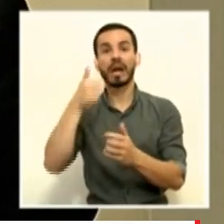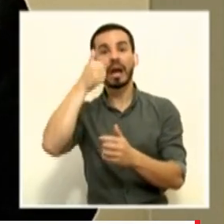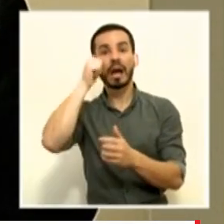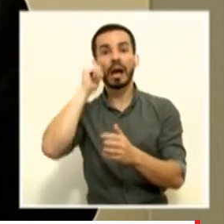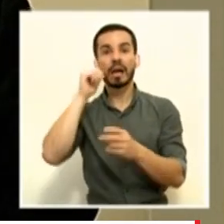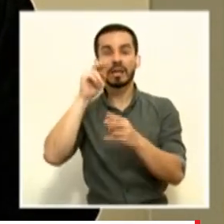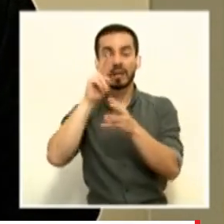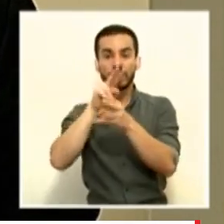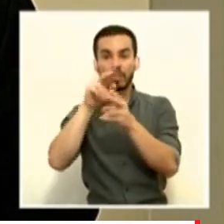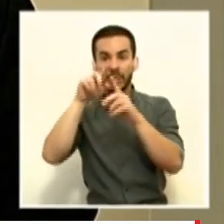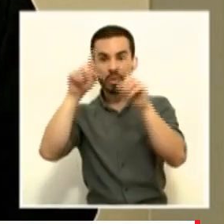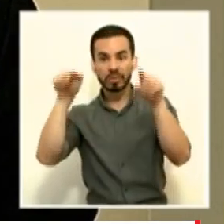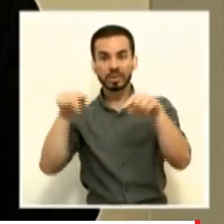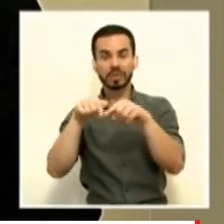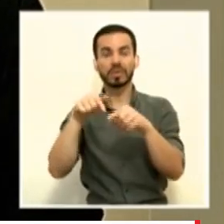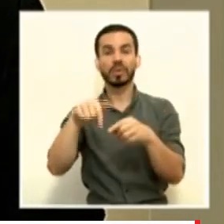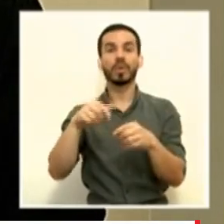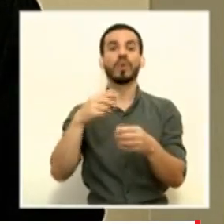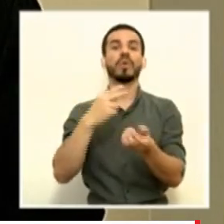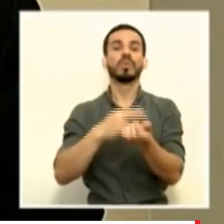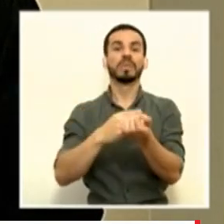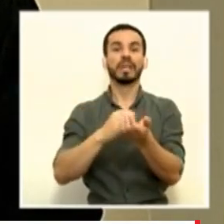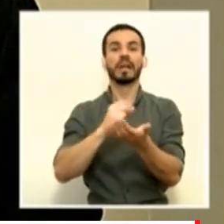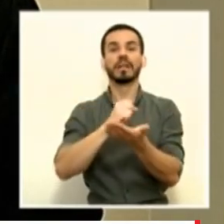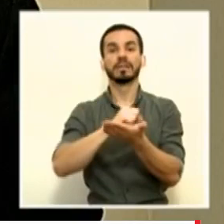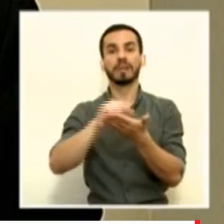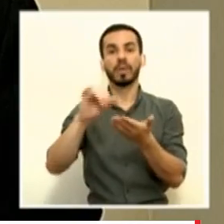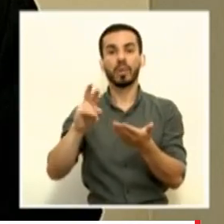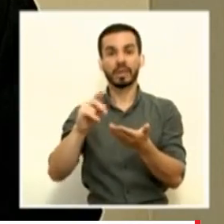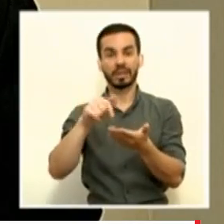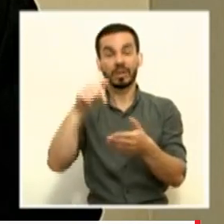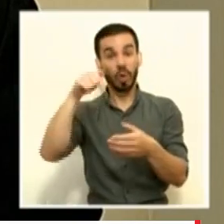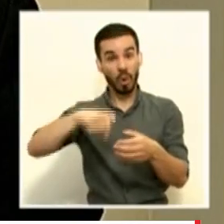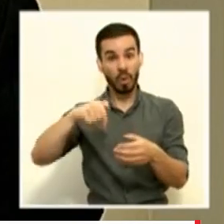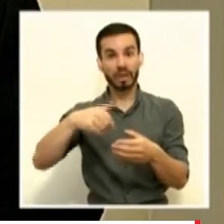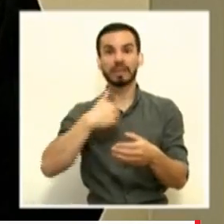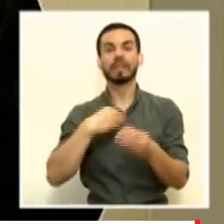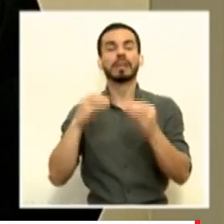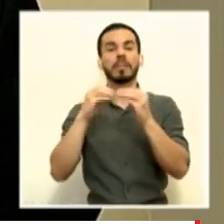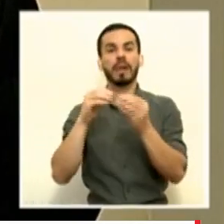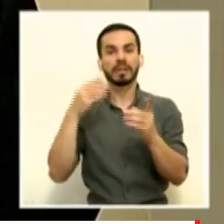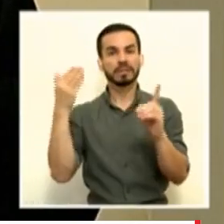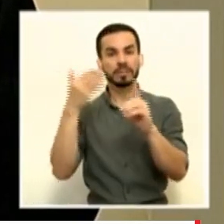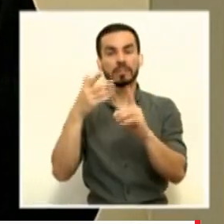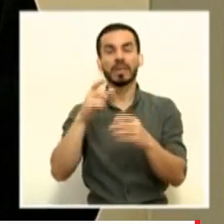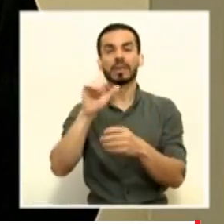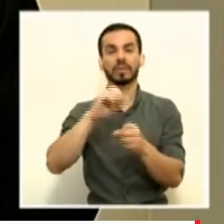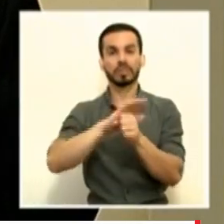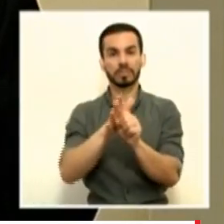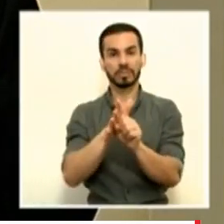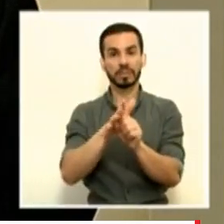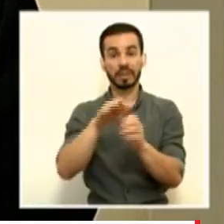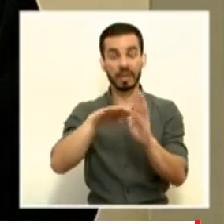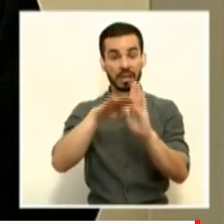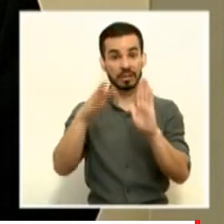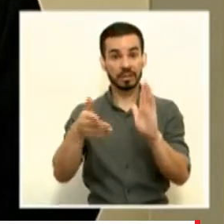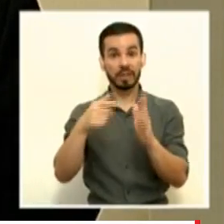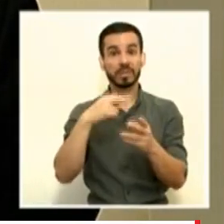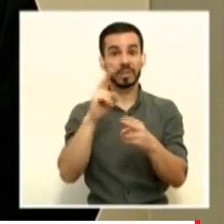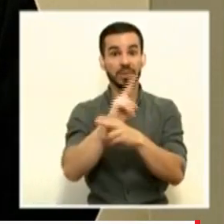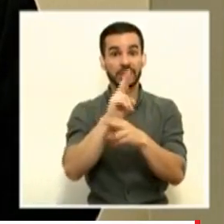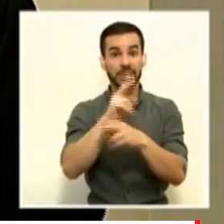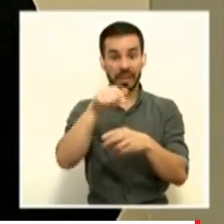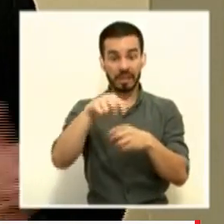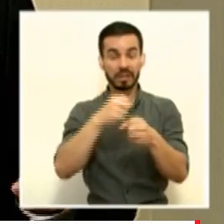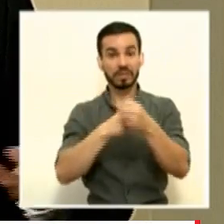en el Hospital San Juan de Dios, que es el hospital que hoy tiene más impacto sobre el COVID. Las camas que se están usando